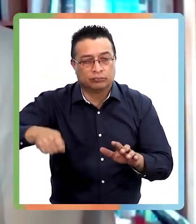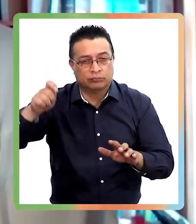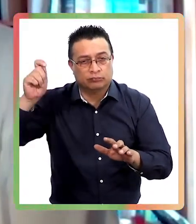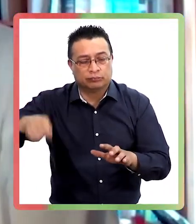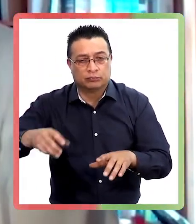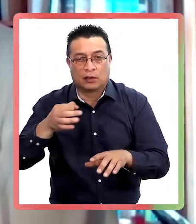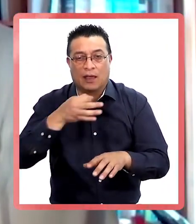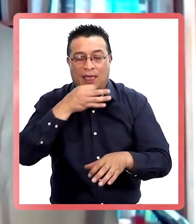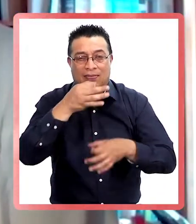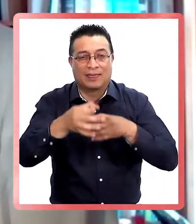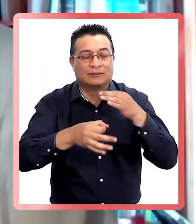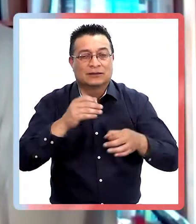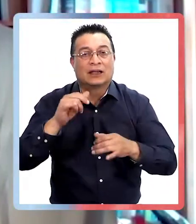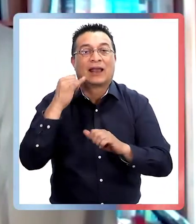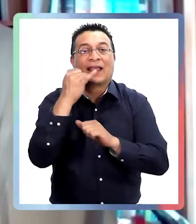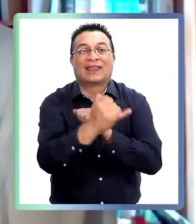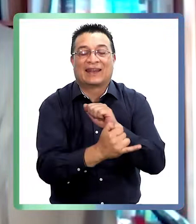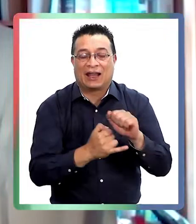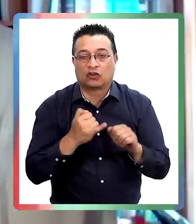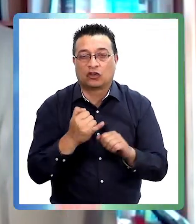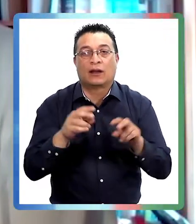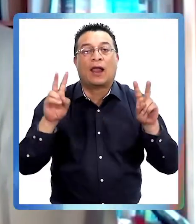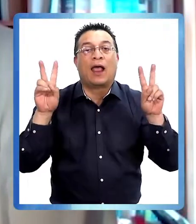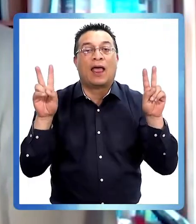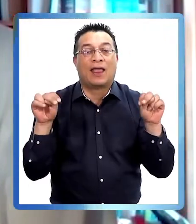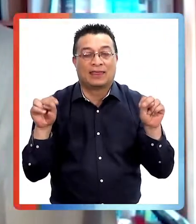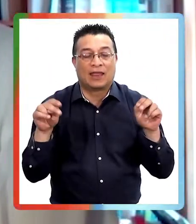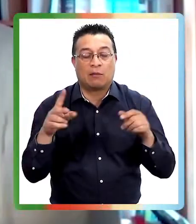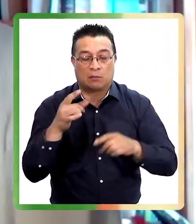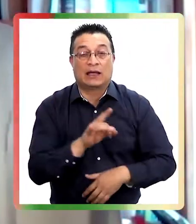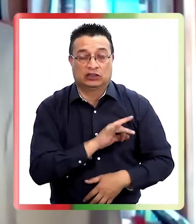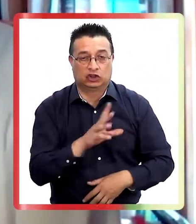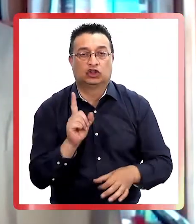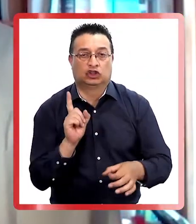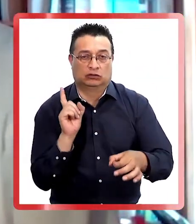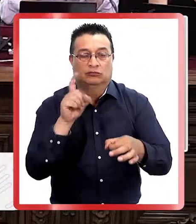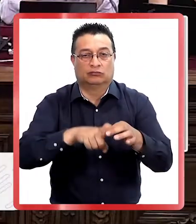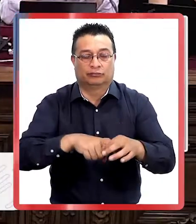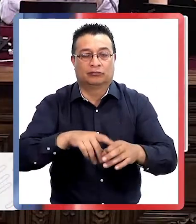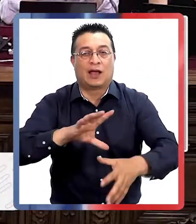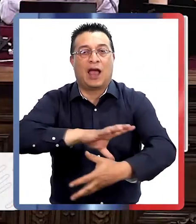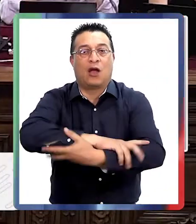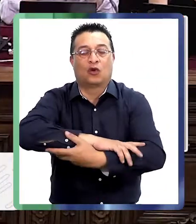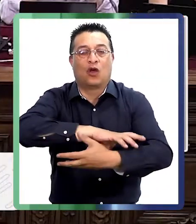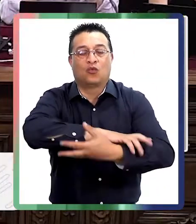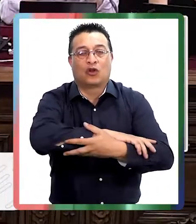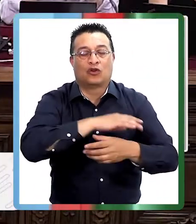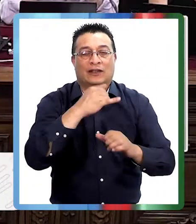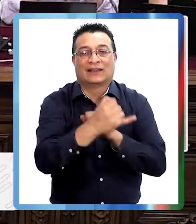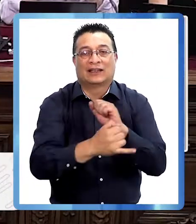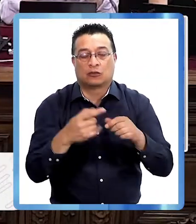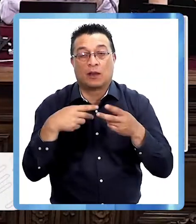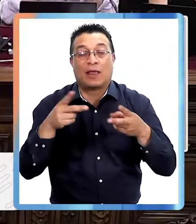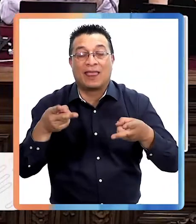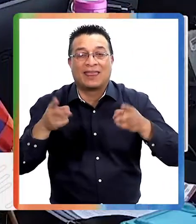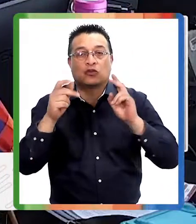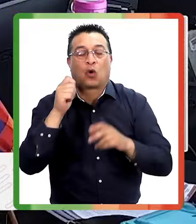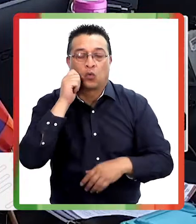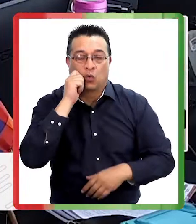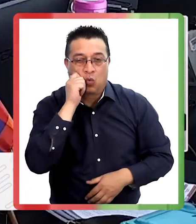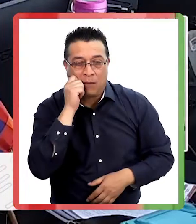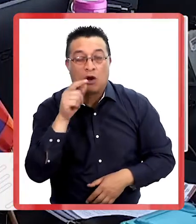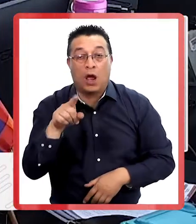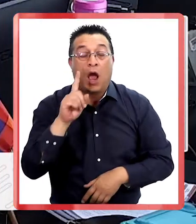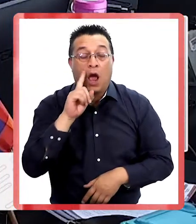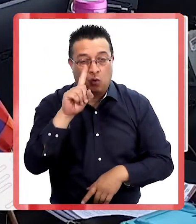dictan los órganos internacionales en materia de los cuales Chile es parte, en materia de protección a los derechos humanos. En ese sentido